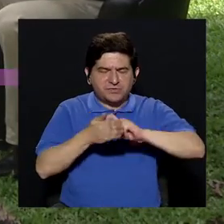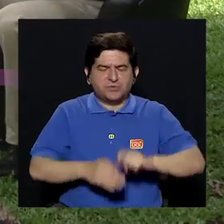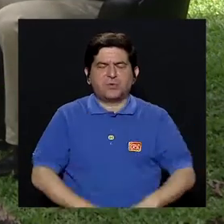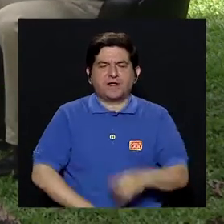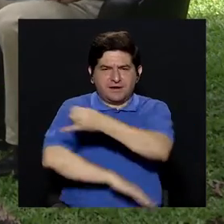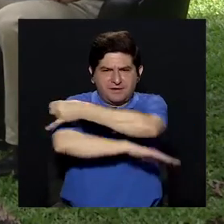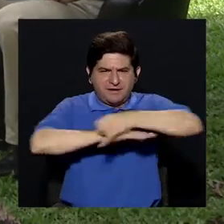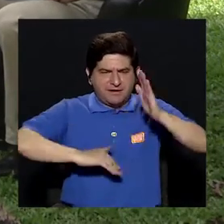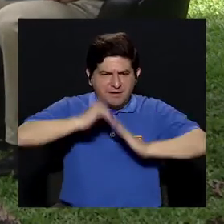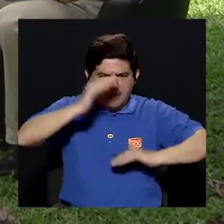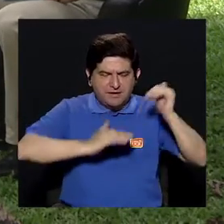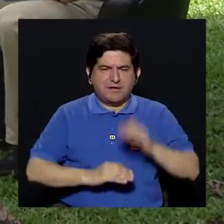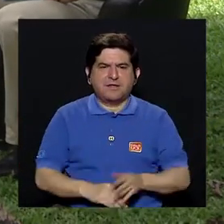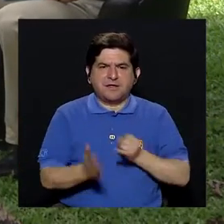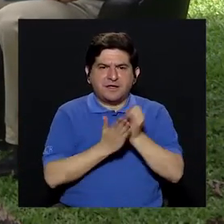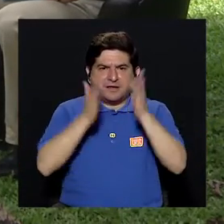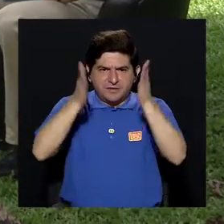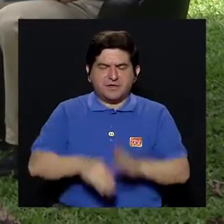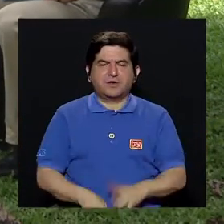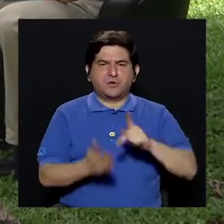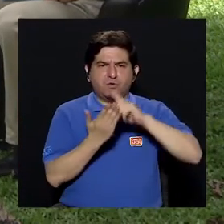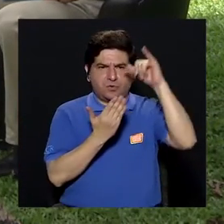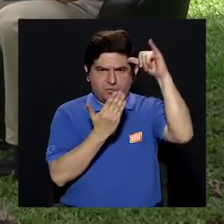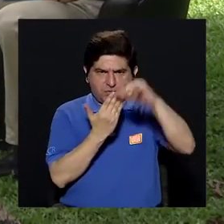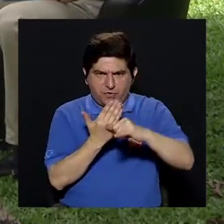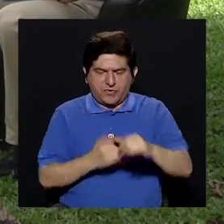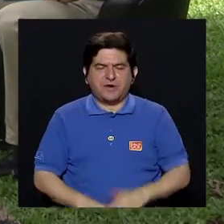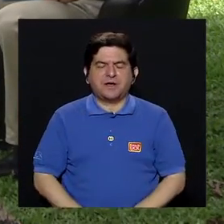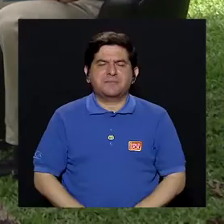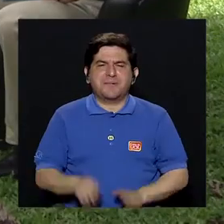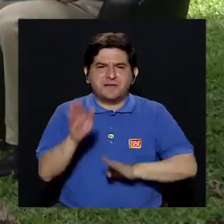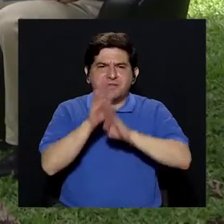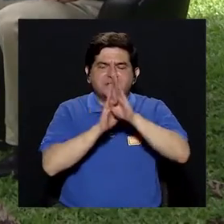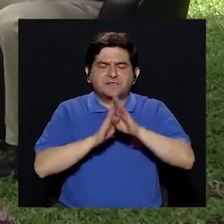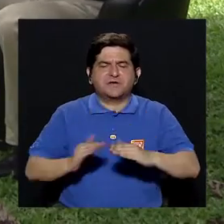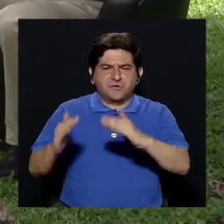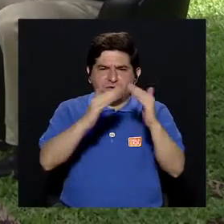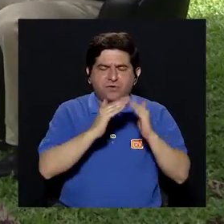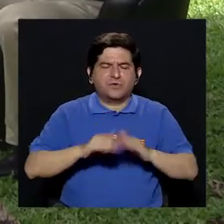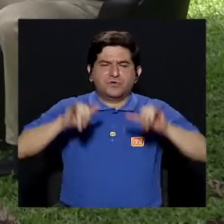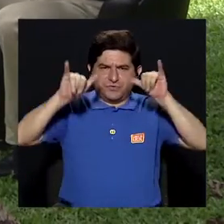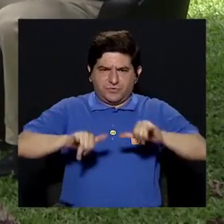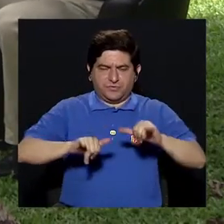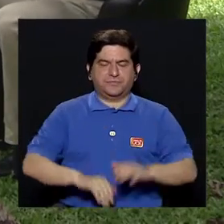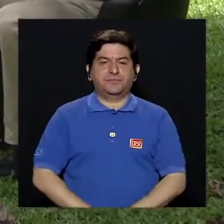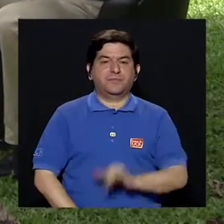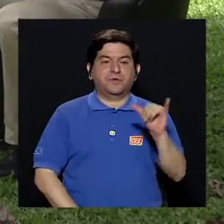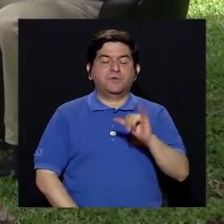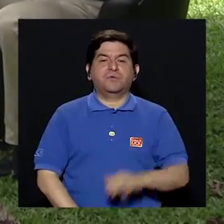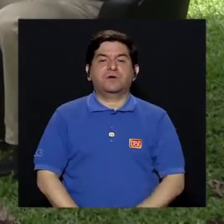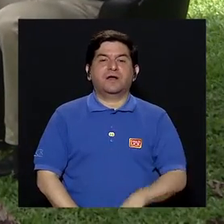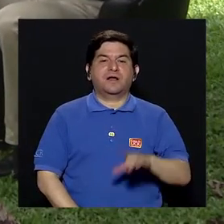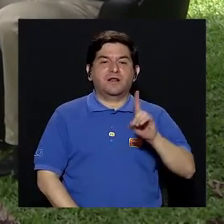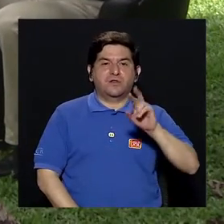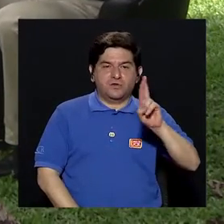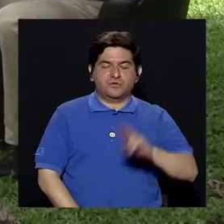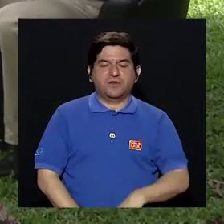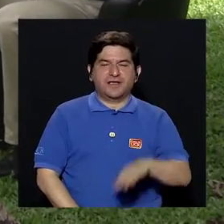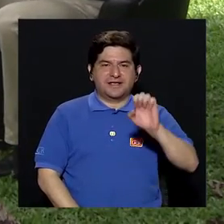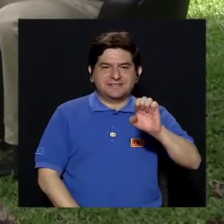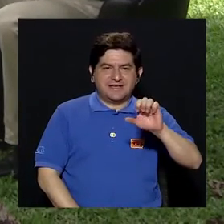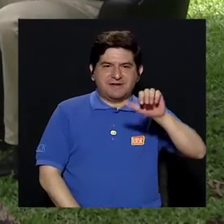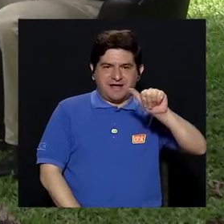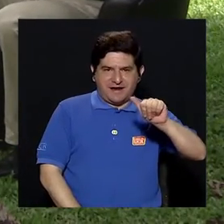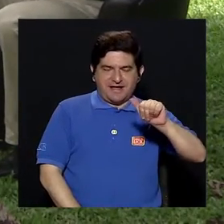e investigador en el Programa de Desarrollo Urbano Sostenible, PRODUS, de la Universidad de Costa Rica. También nos acompaña el doctor Esteban